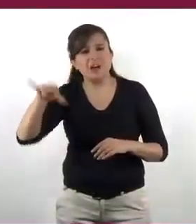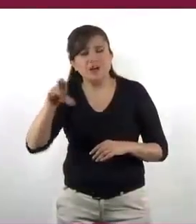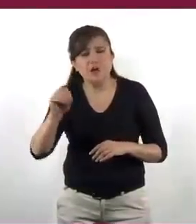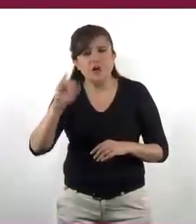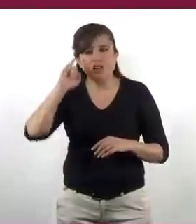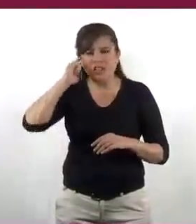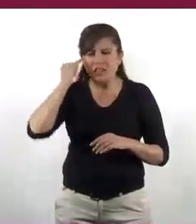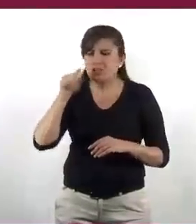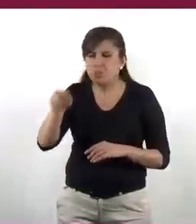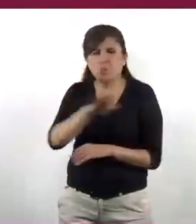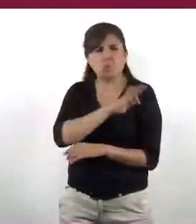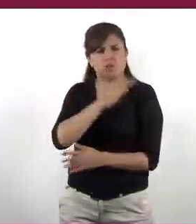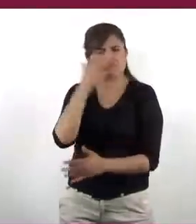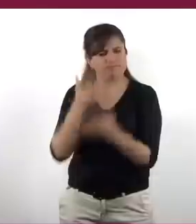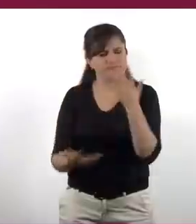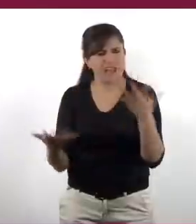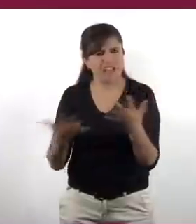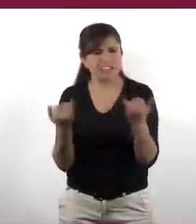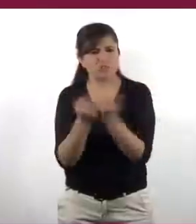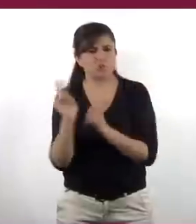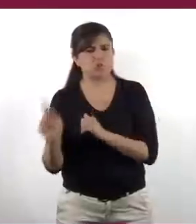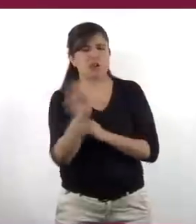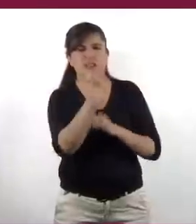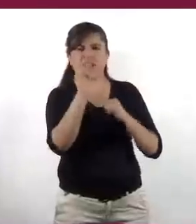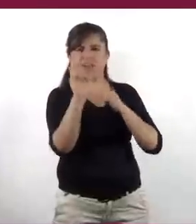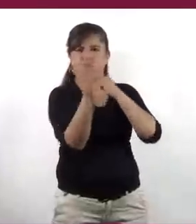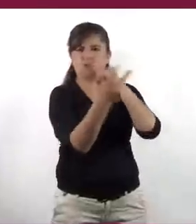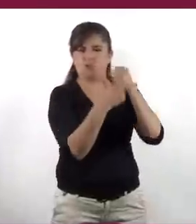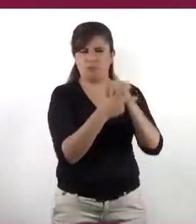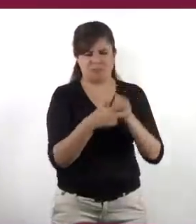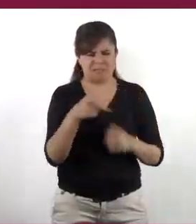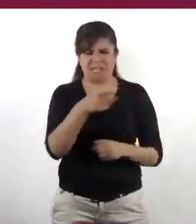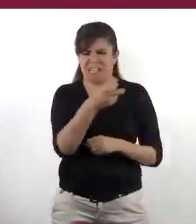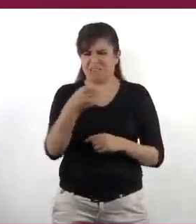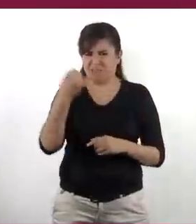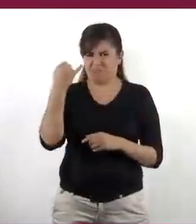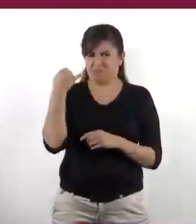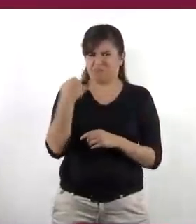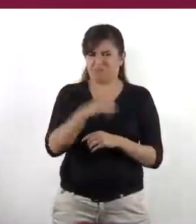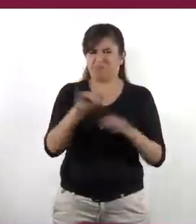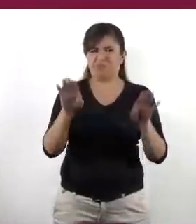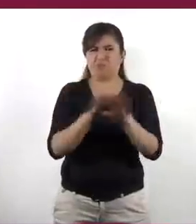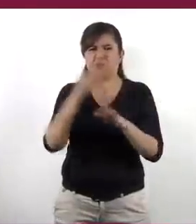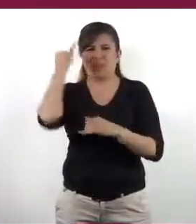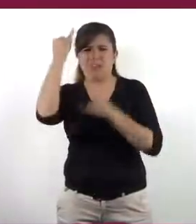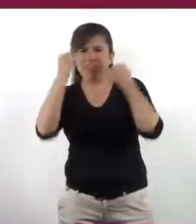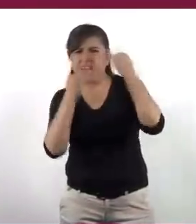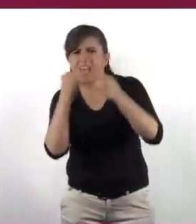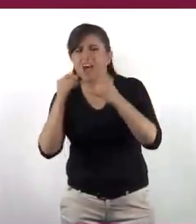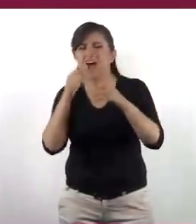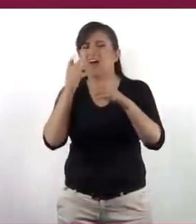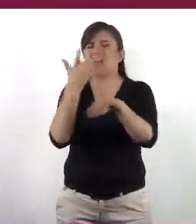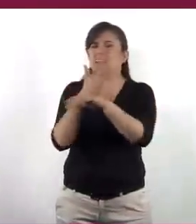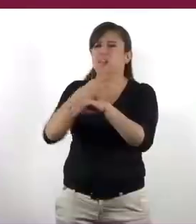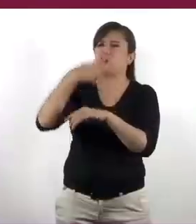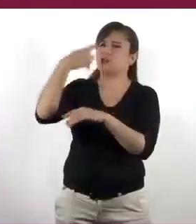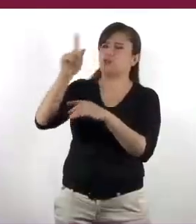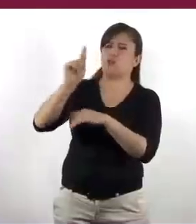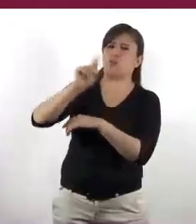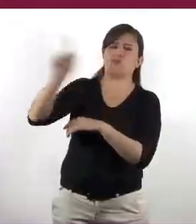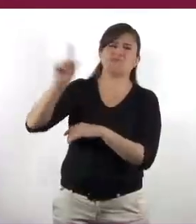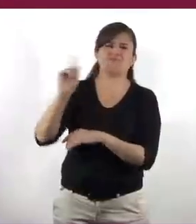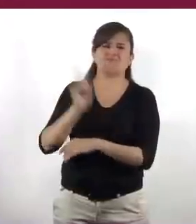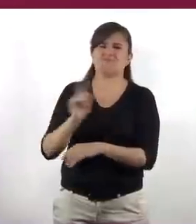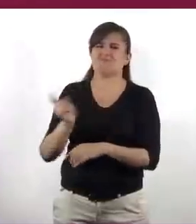tan capaces como los europeos y desmintió las ridículas teorías ilustradas sobre la naturaleza americana. ¿De